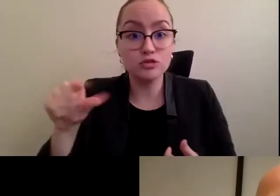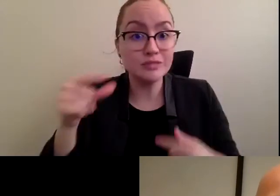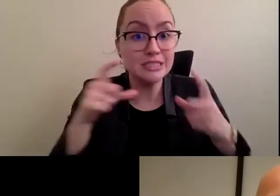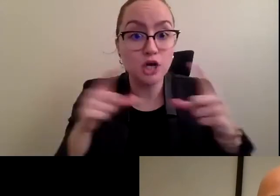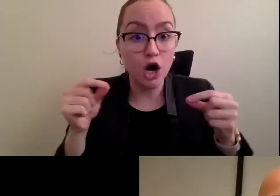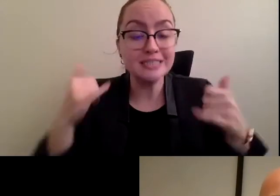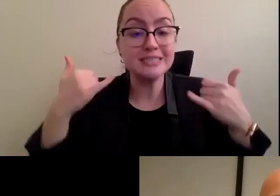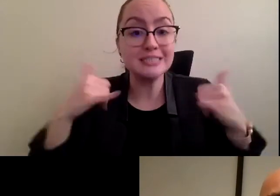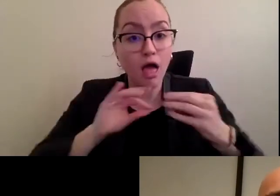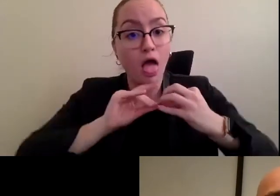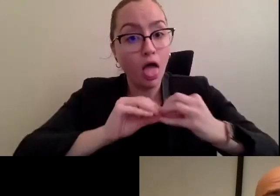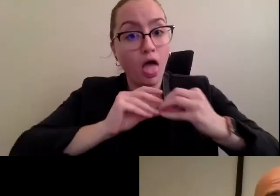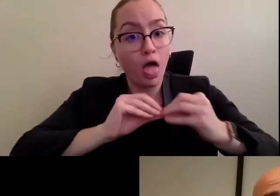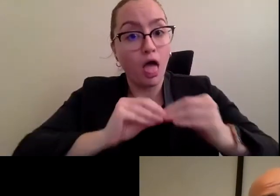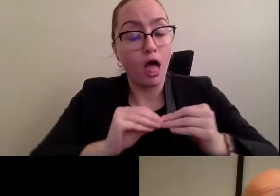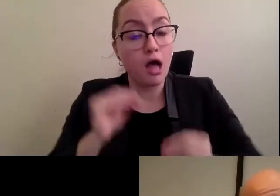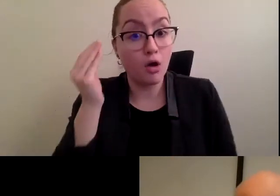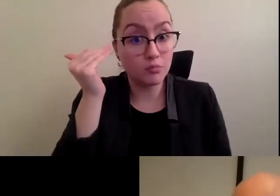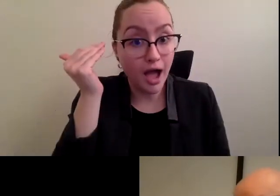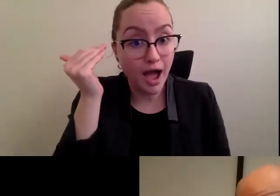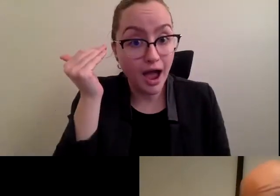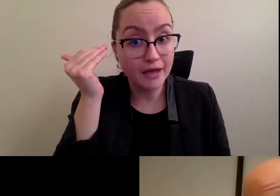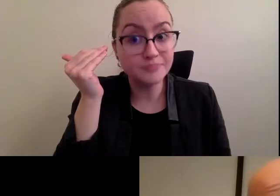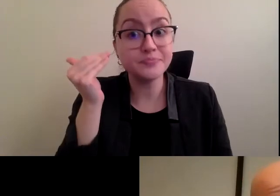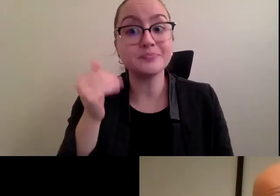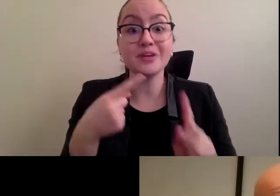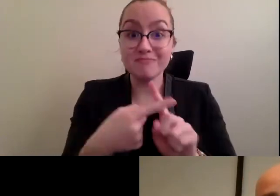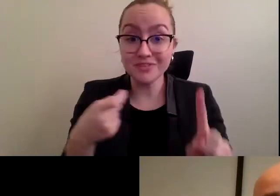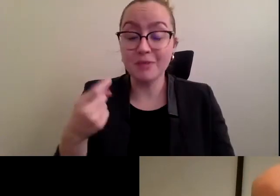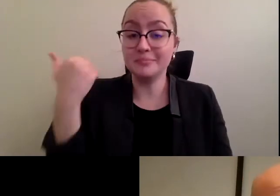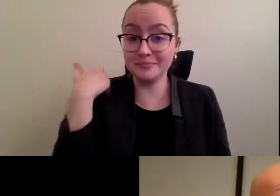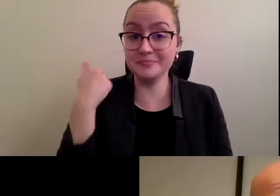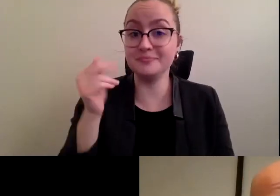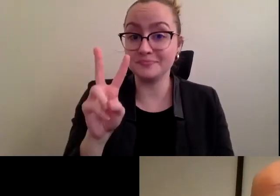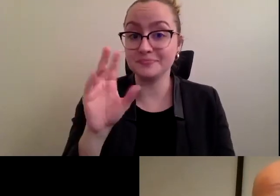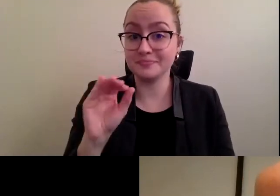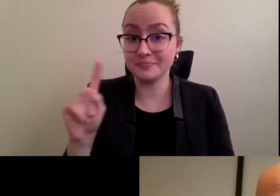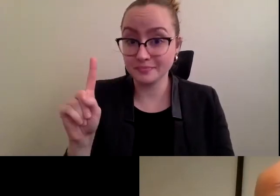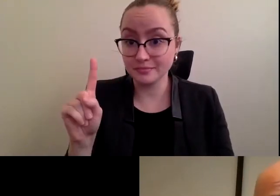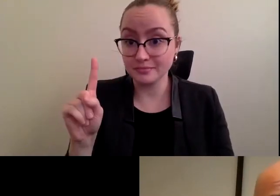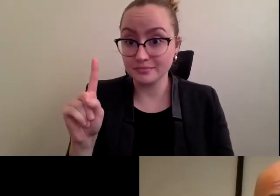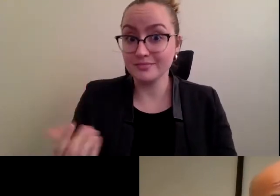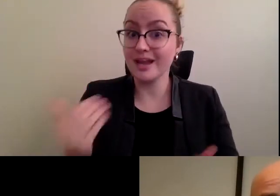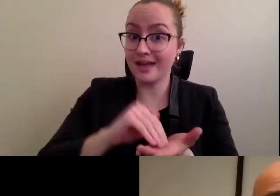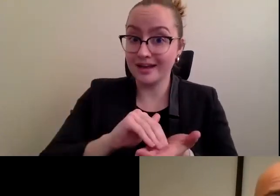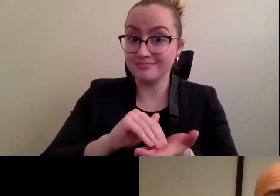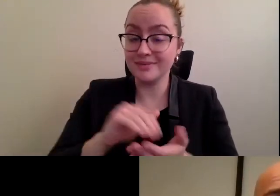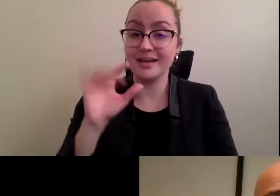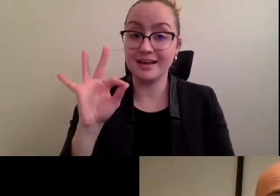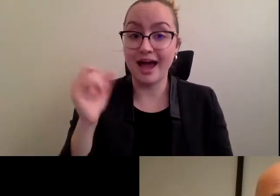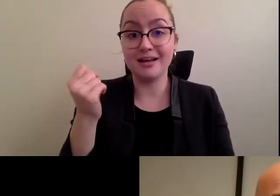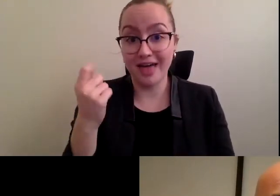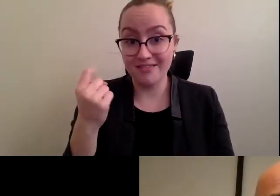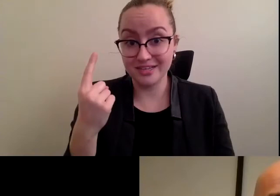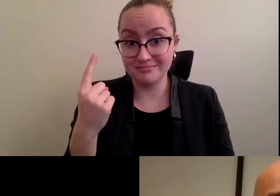20 años y él todavía no tiene su tarjeta verde. Y la razón por la cual no lo tiene todavía es porque desde 2001,